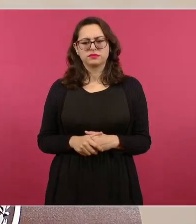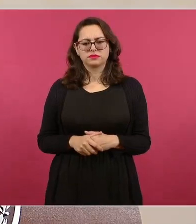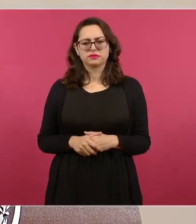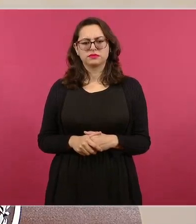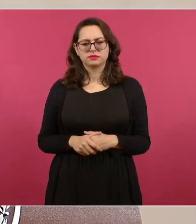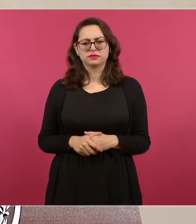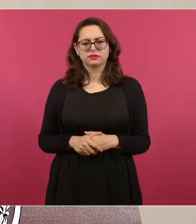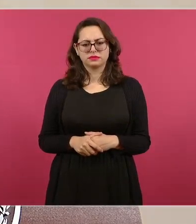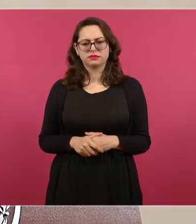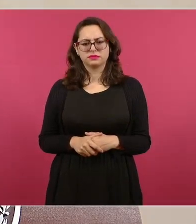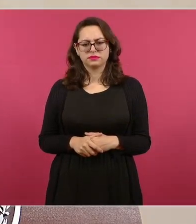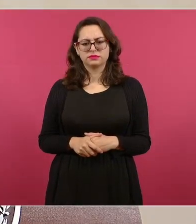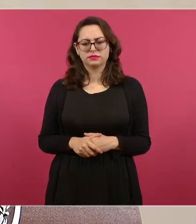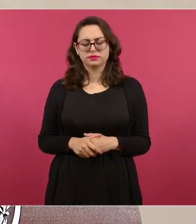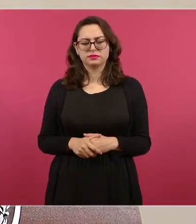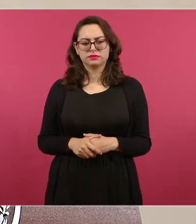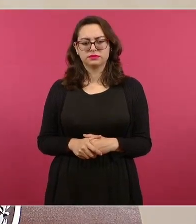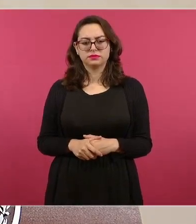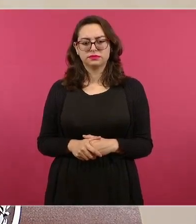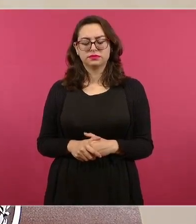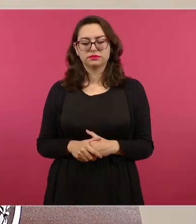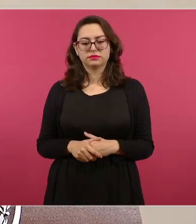sí. Y